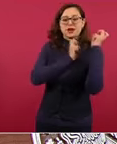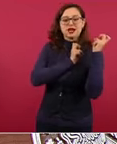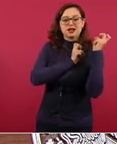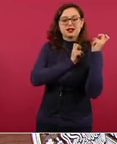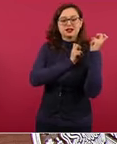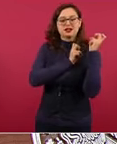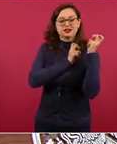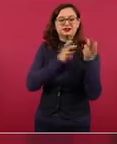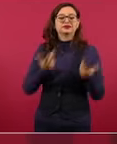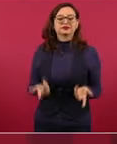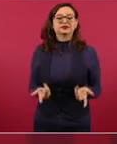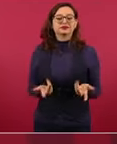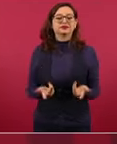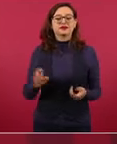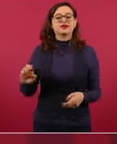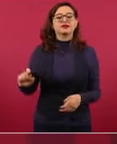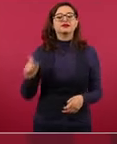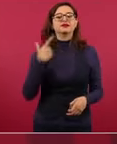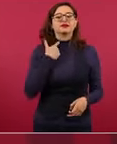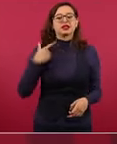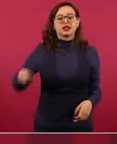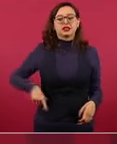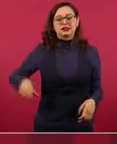y entregaba el dinero